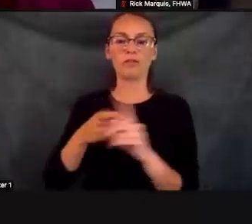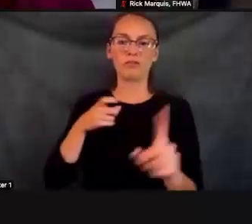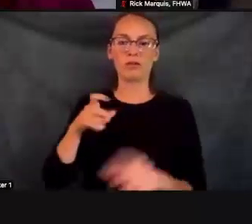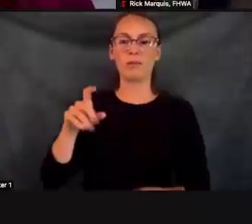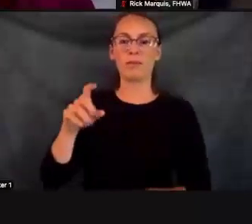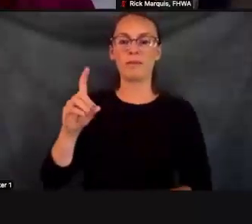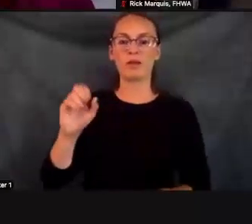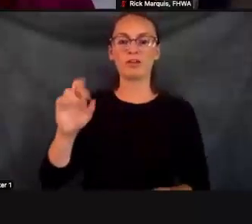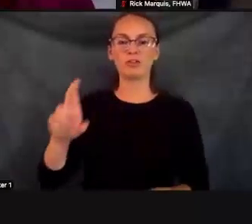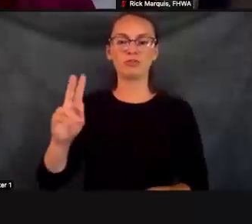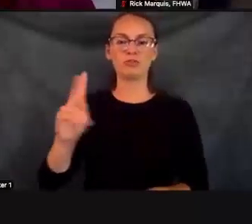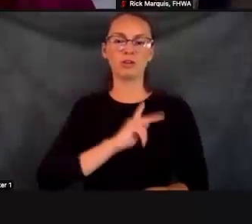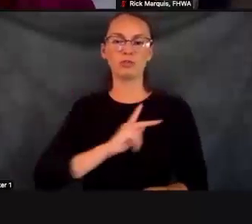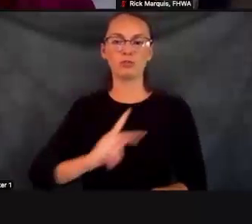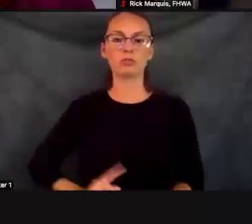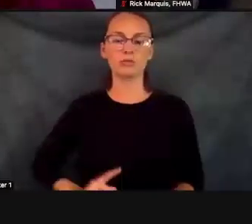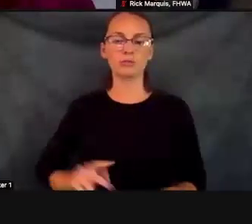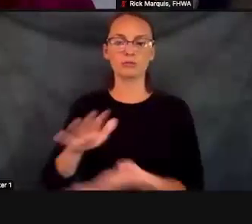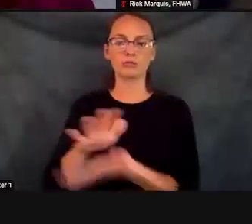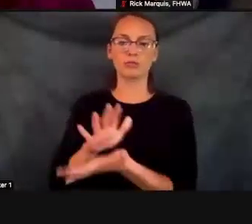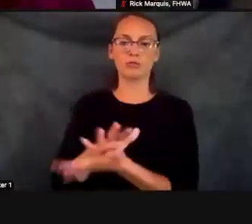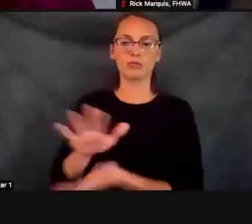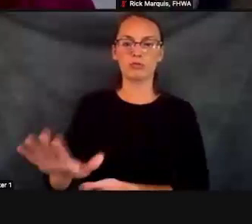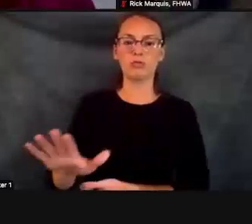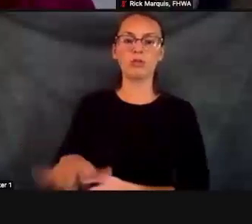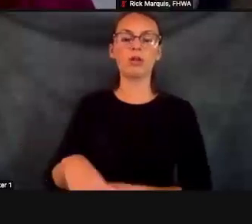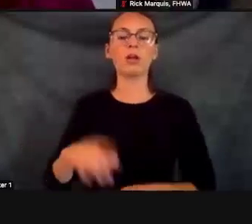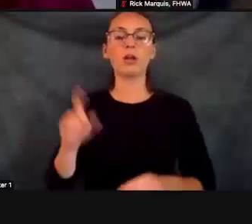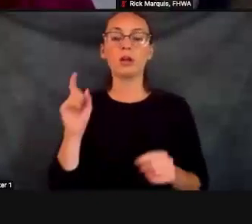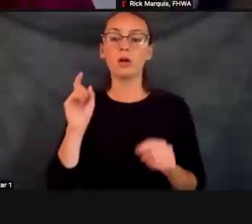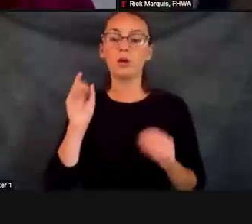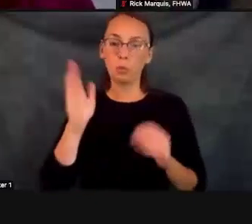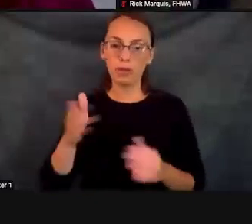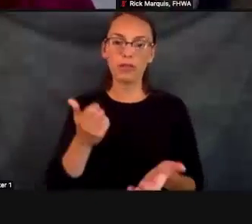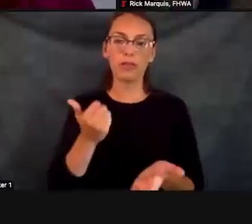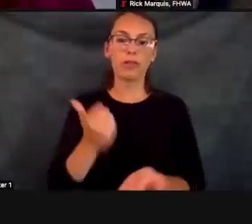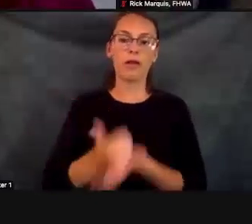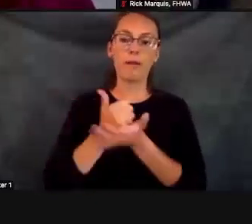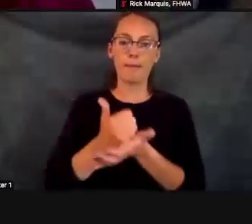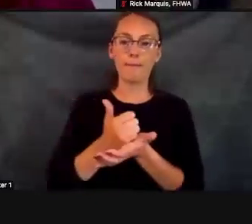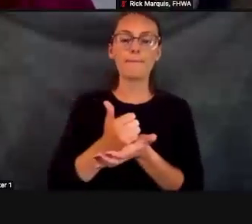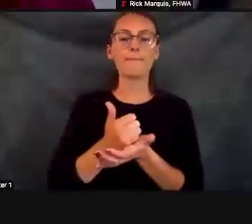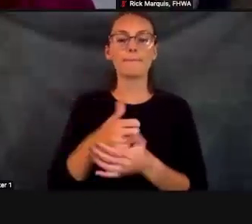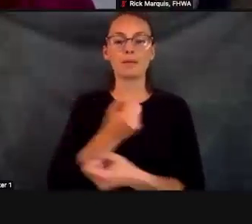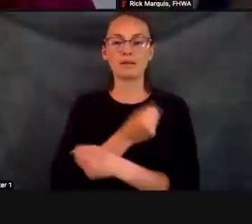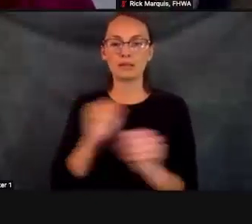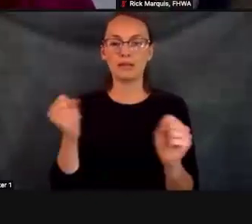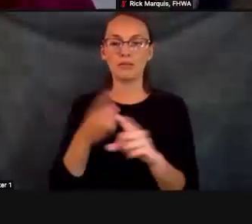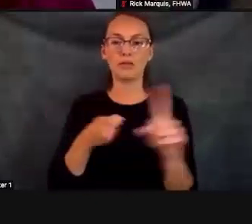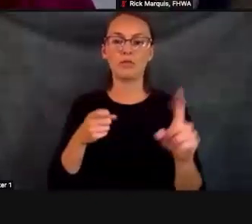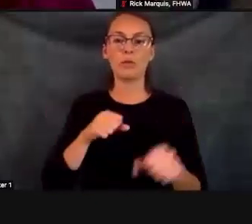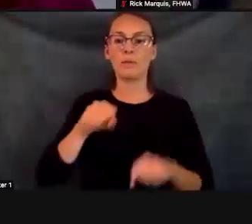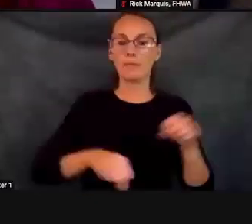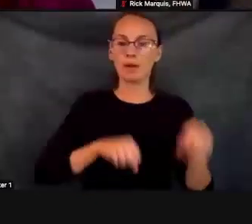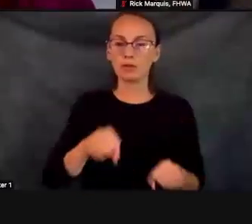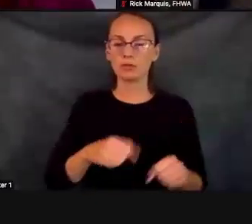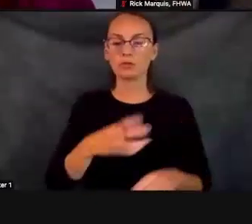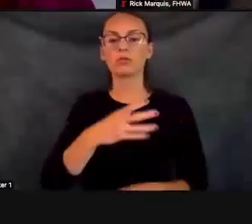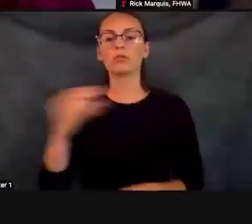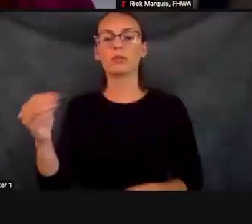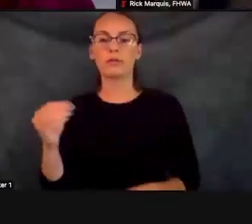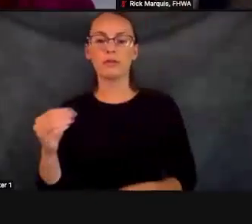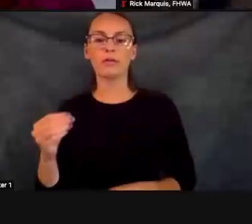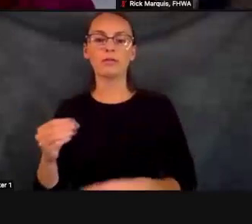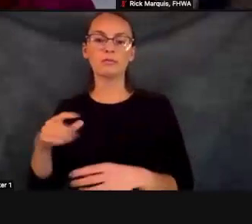tráfico entre la intersección. Eso puede compensar para peatones y ciclistas al calmar